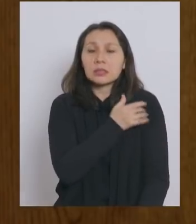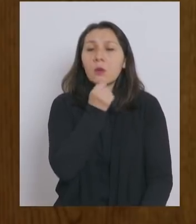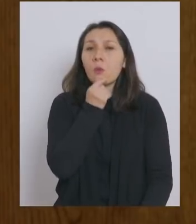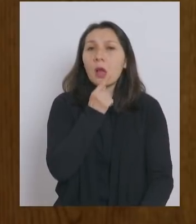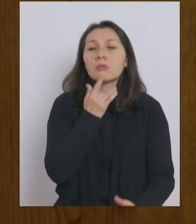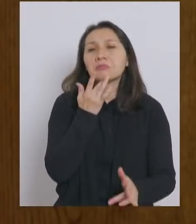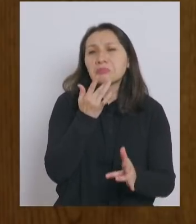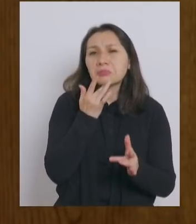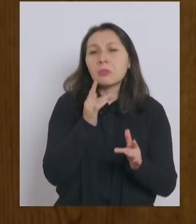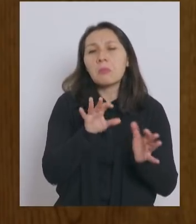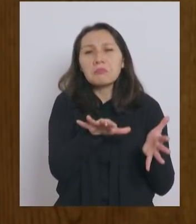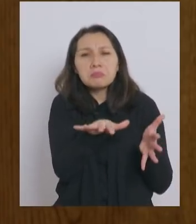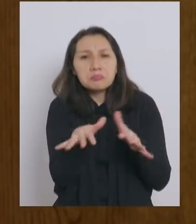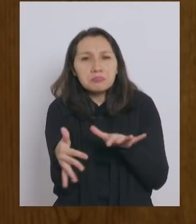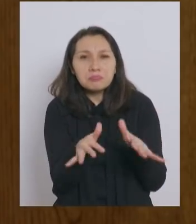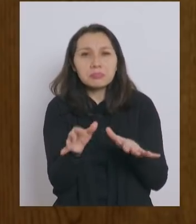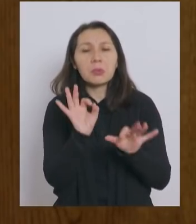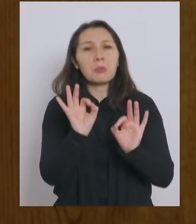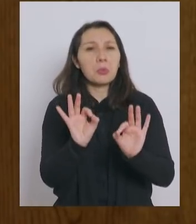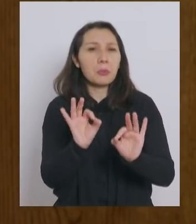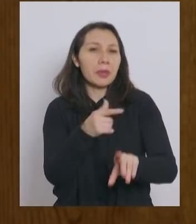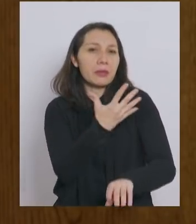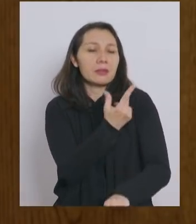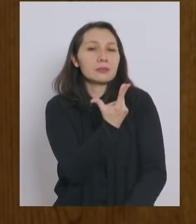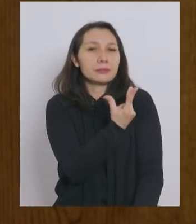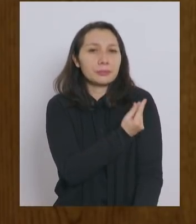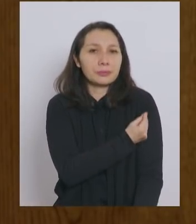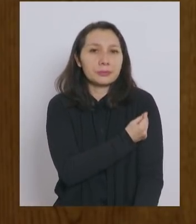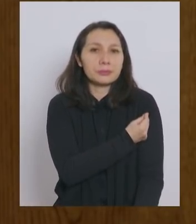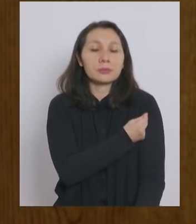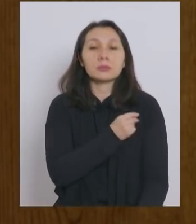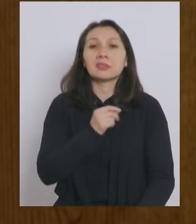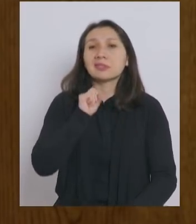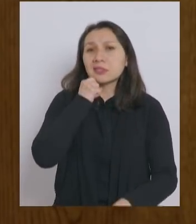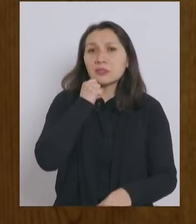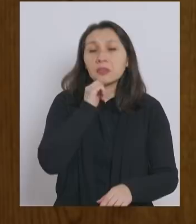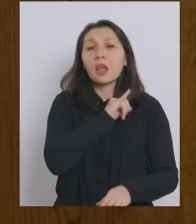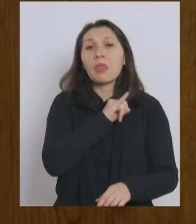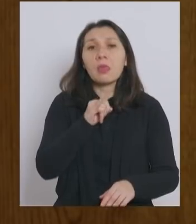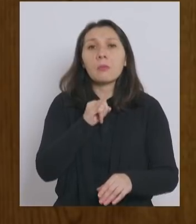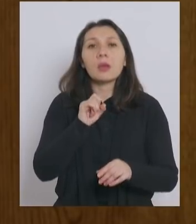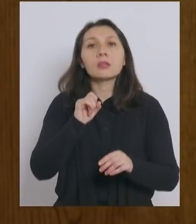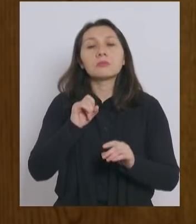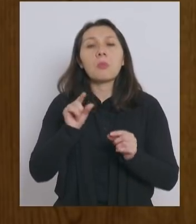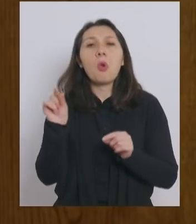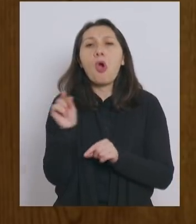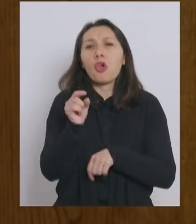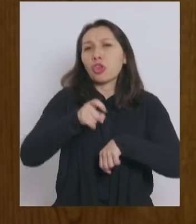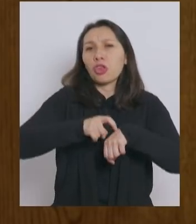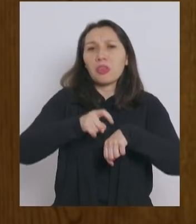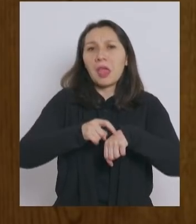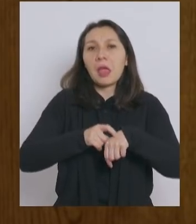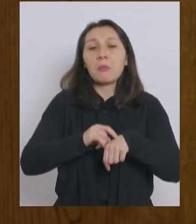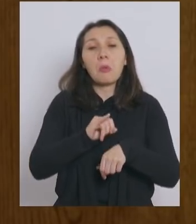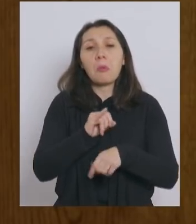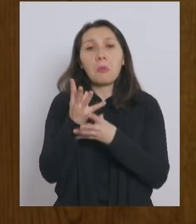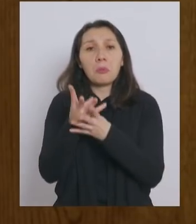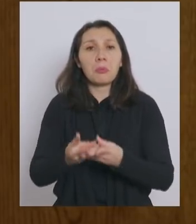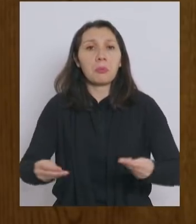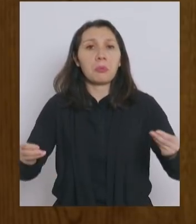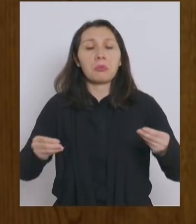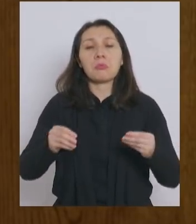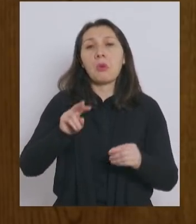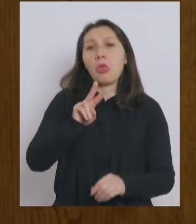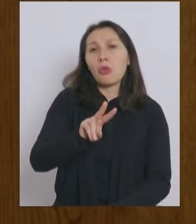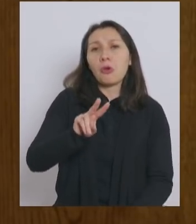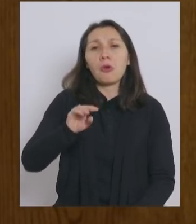entre leves y moderados, ¿cierto? Y todos ellos fueron de naturaleza transitoria y se resolvieron entre